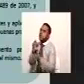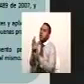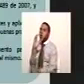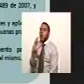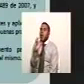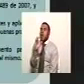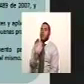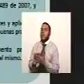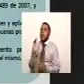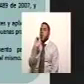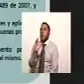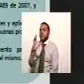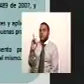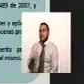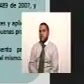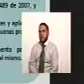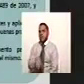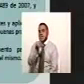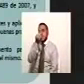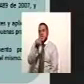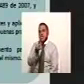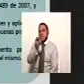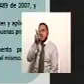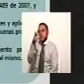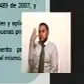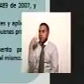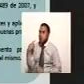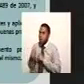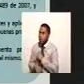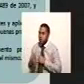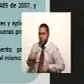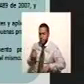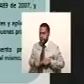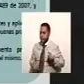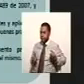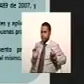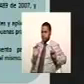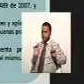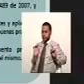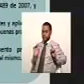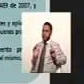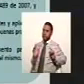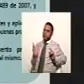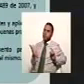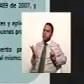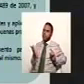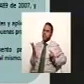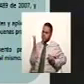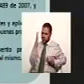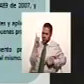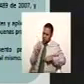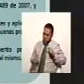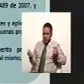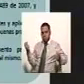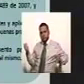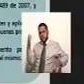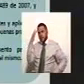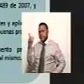62 días al año donde no puede transitar por las carreteras del país porque son feriados o temporadas